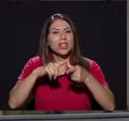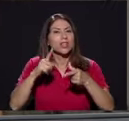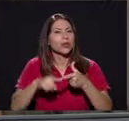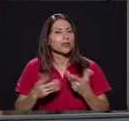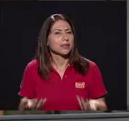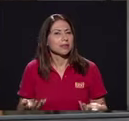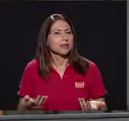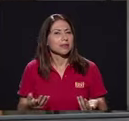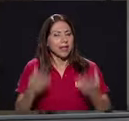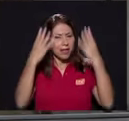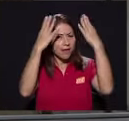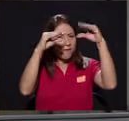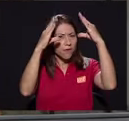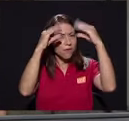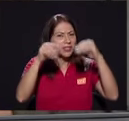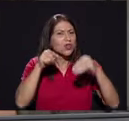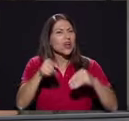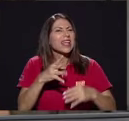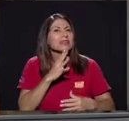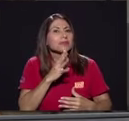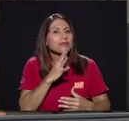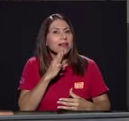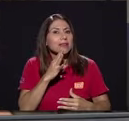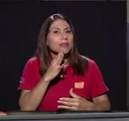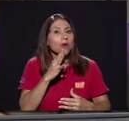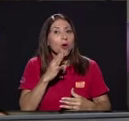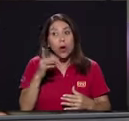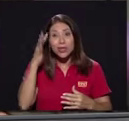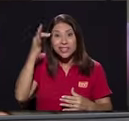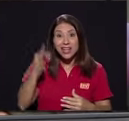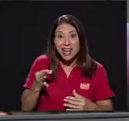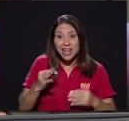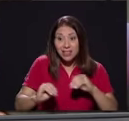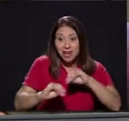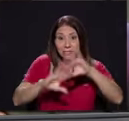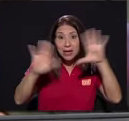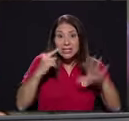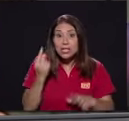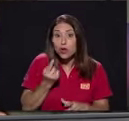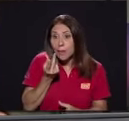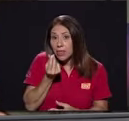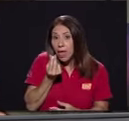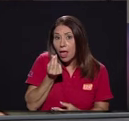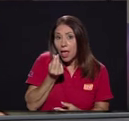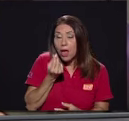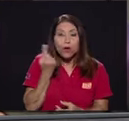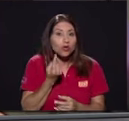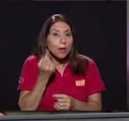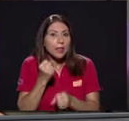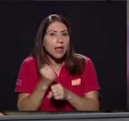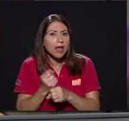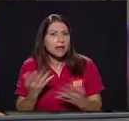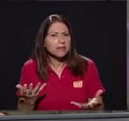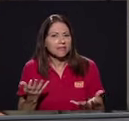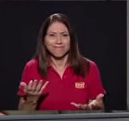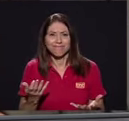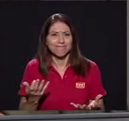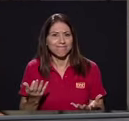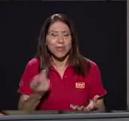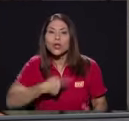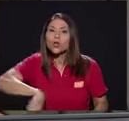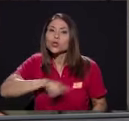tema de qué información estamos hablando y la trampa de creer que la transparencia es solo información financiera o solo información operativa. Es